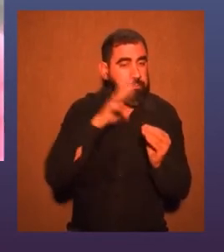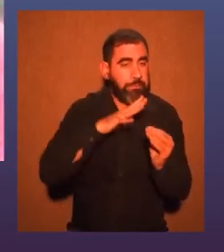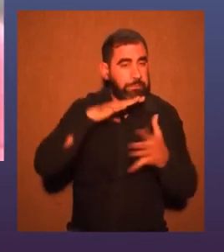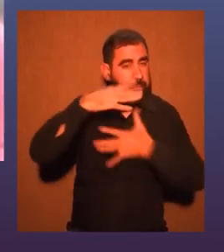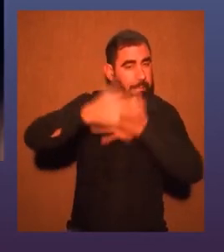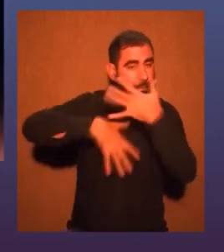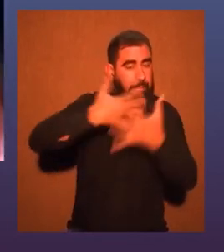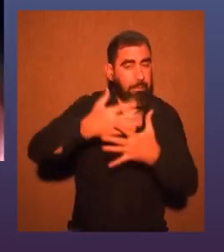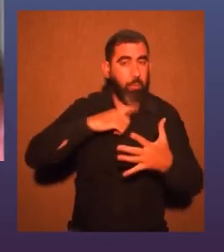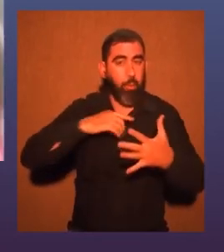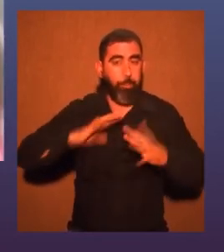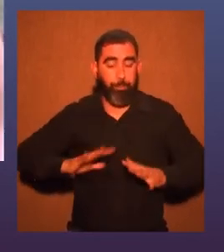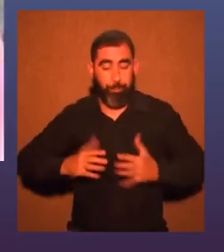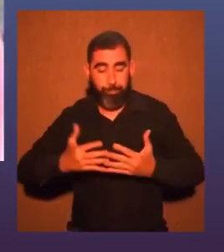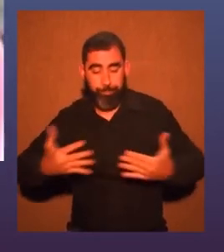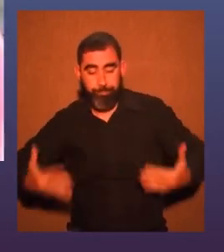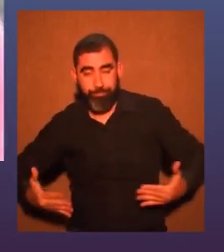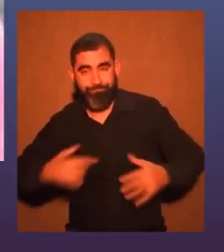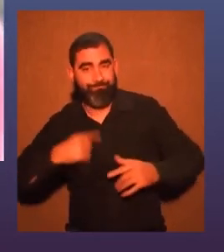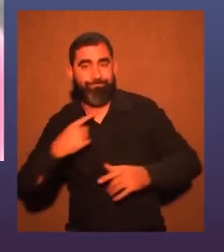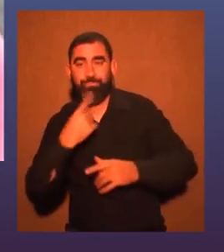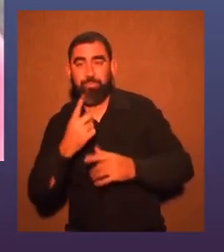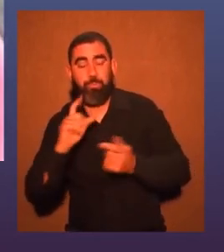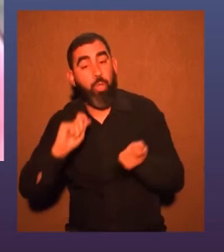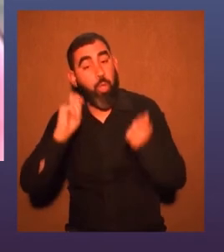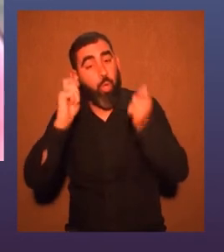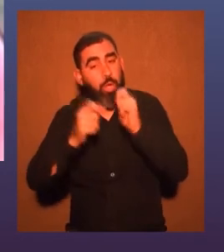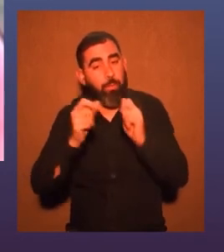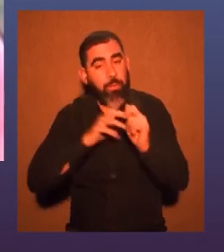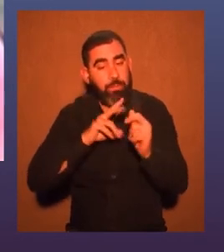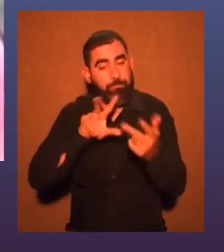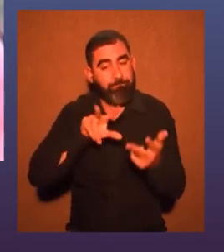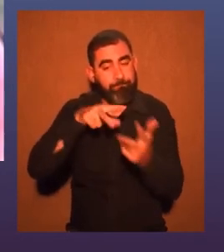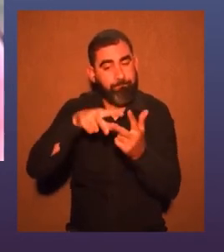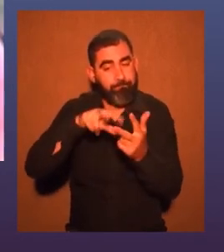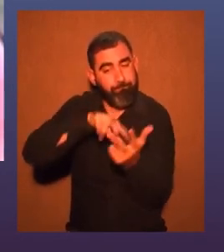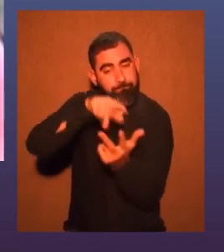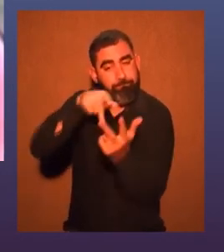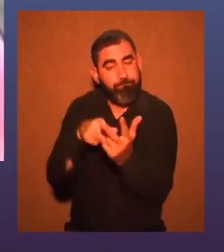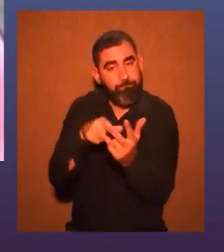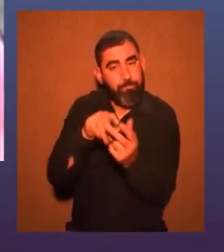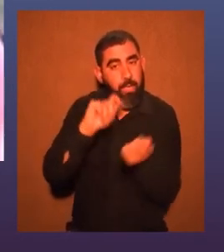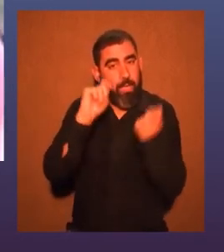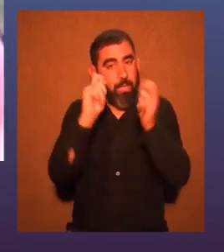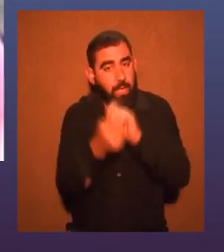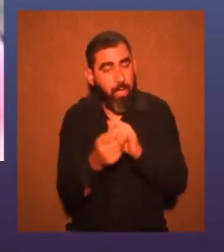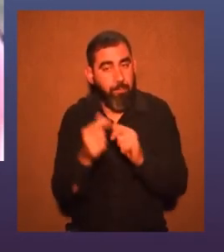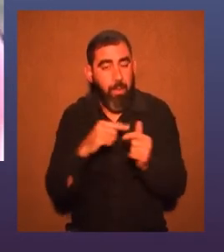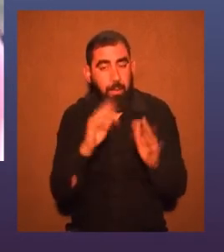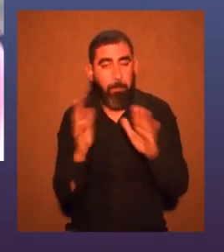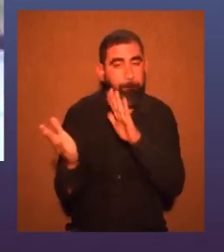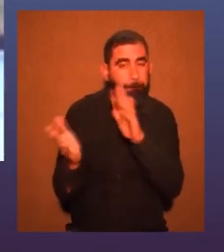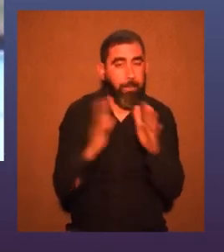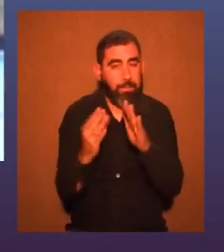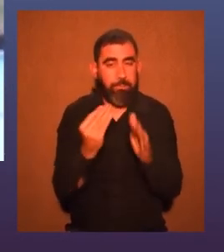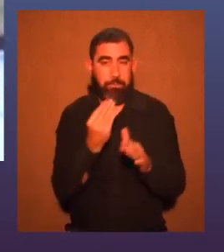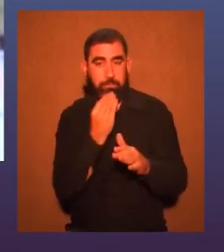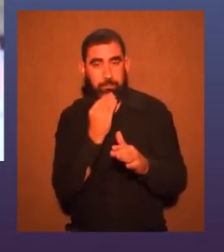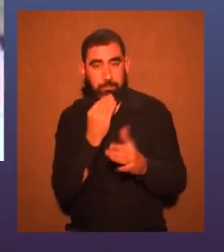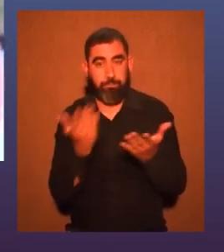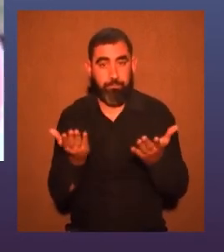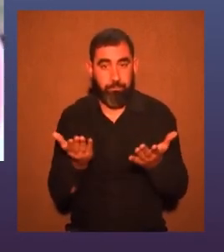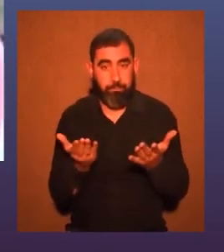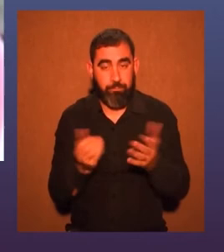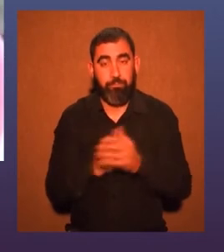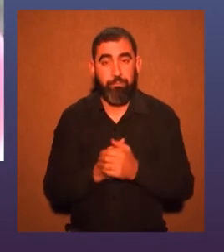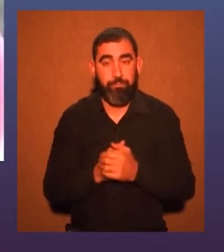vestuario, la pollera, y bueno, y tenés que cambiar un paso de la coreografía, poner algo similar, y bueno,